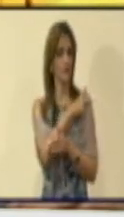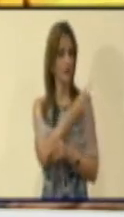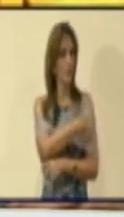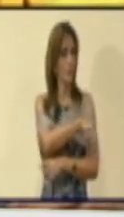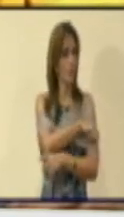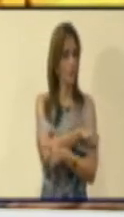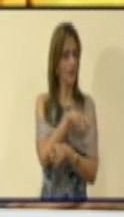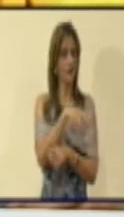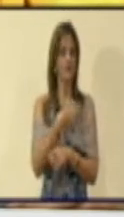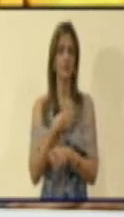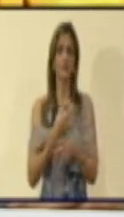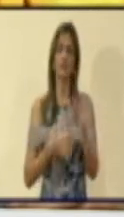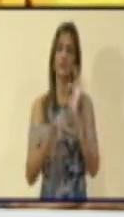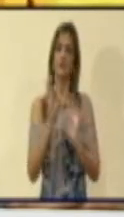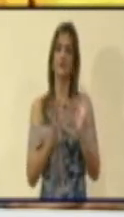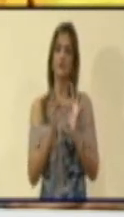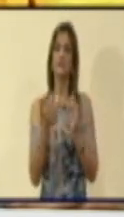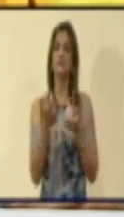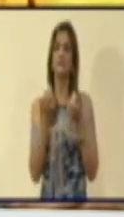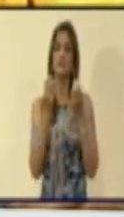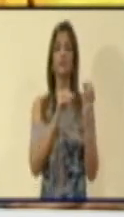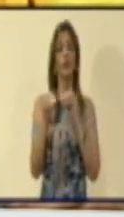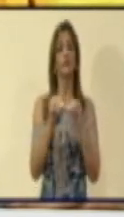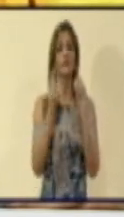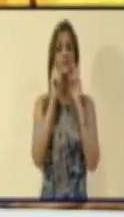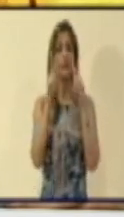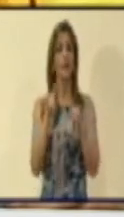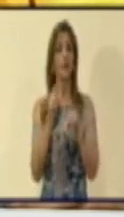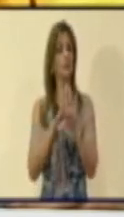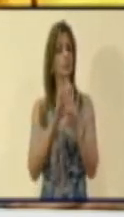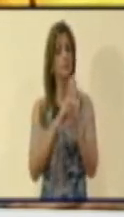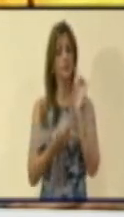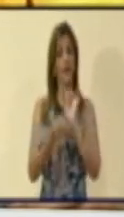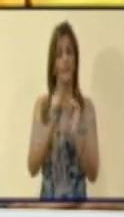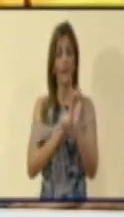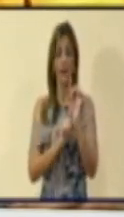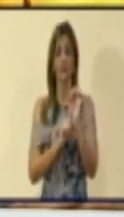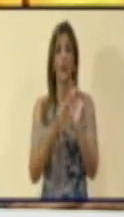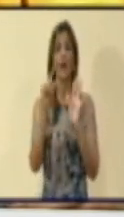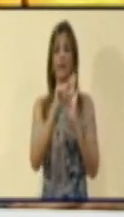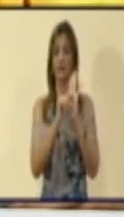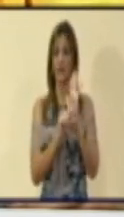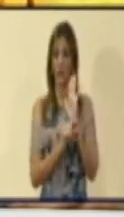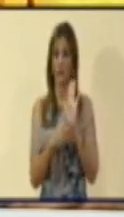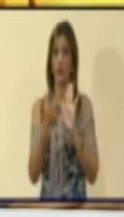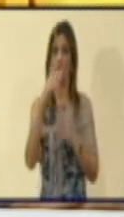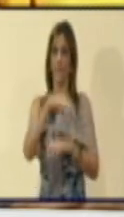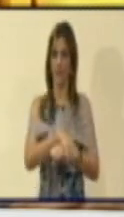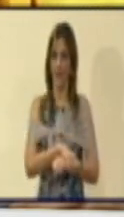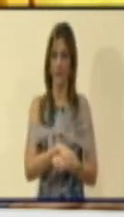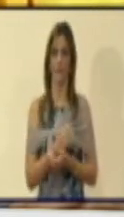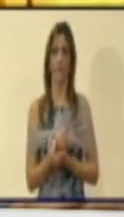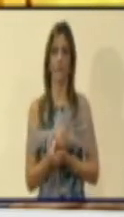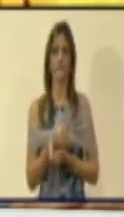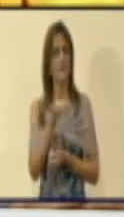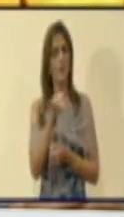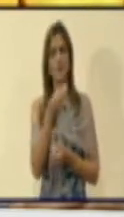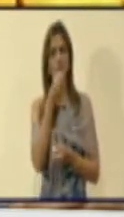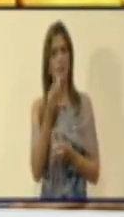especial protección y que encuentran un respaldo en el Código Penal. Aparejado a estas sanciones principales se pueden emplear también otras